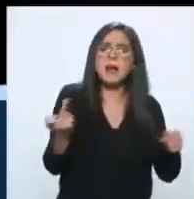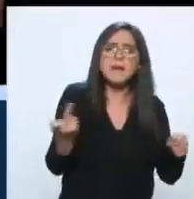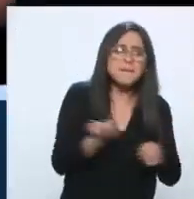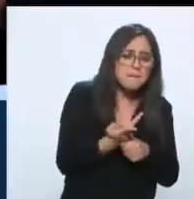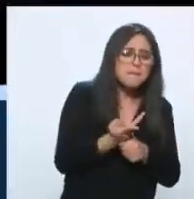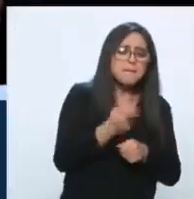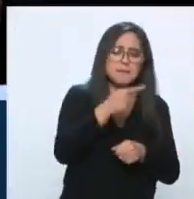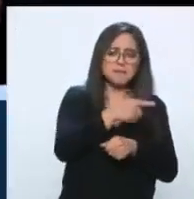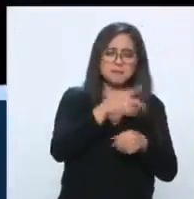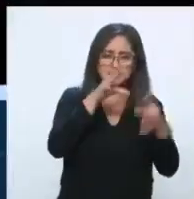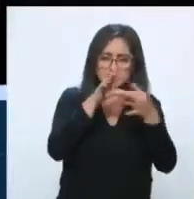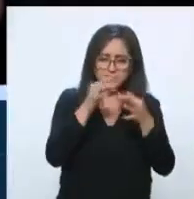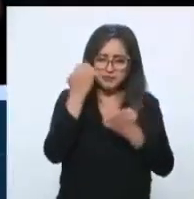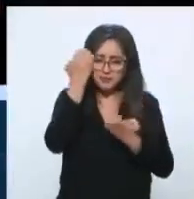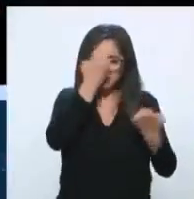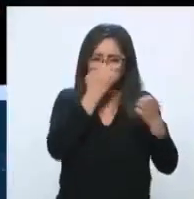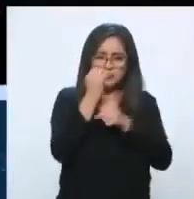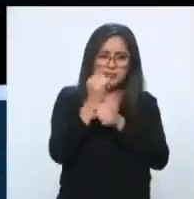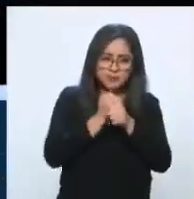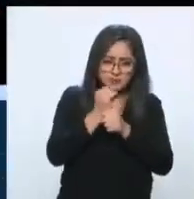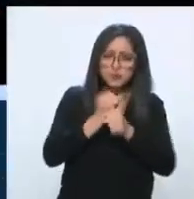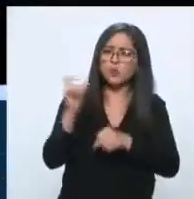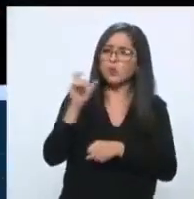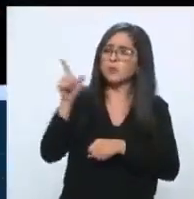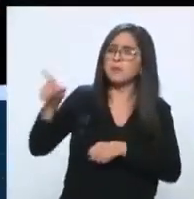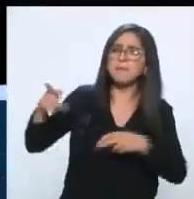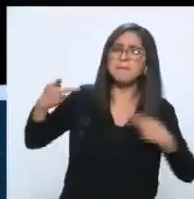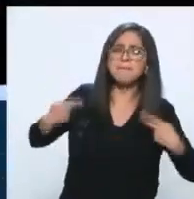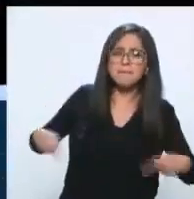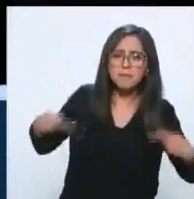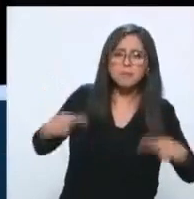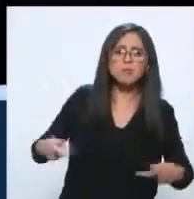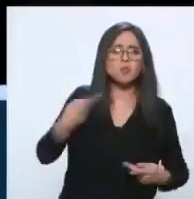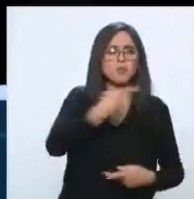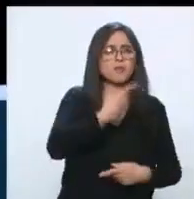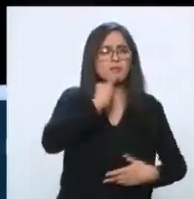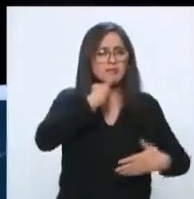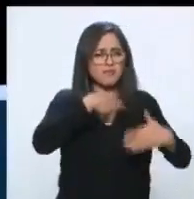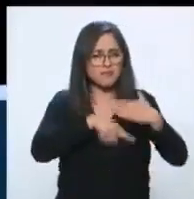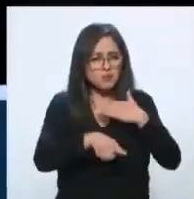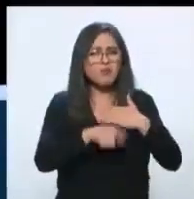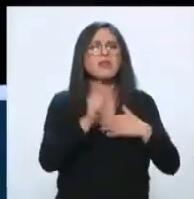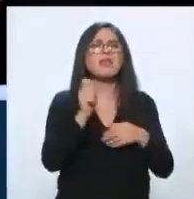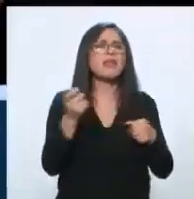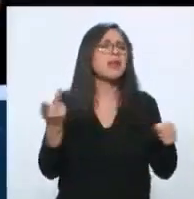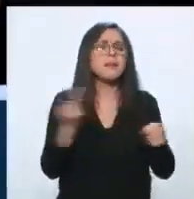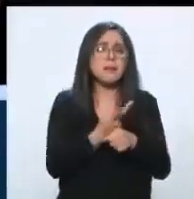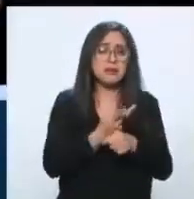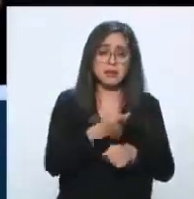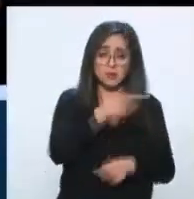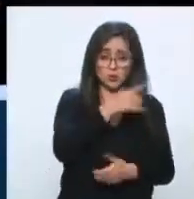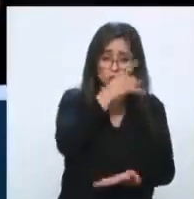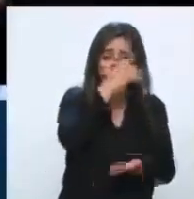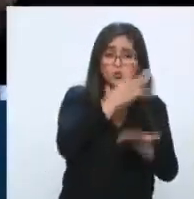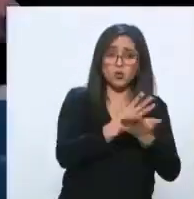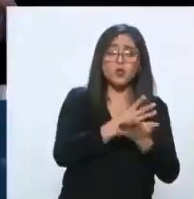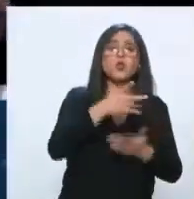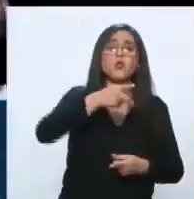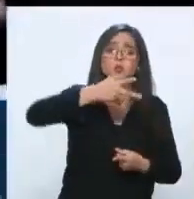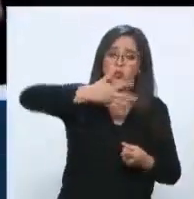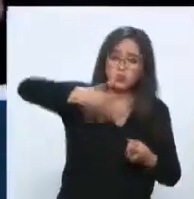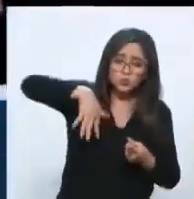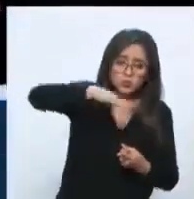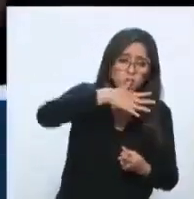de vista de lo que tiene que ver con la demanda de los familiares, es decir, esta capacidad que existe ahora, no solamente de